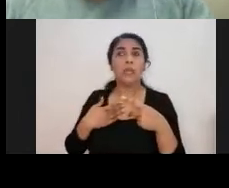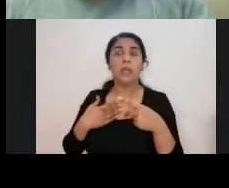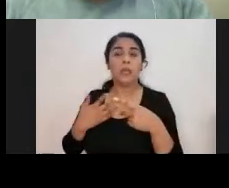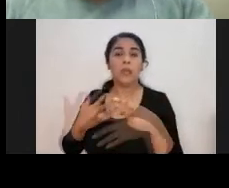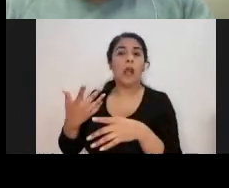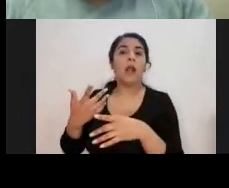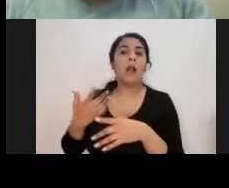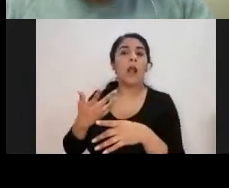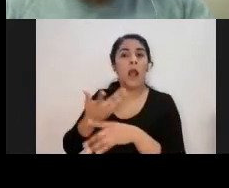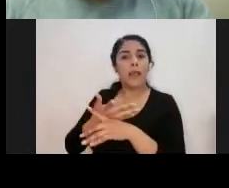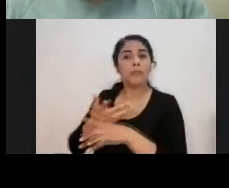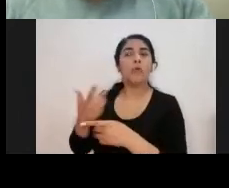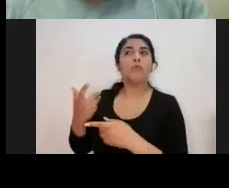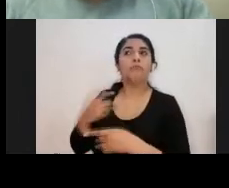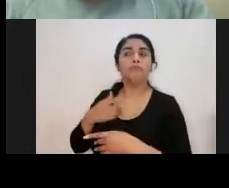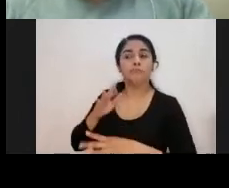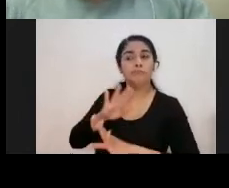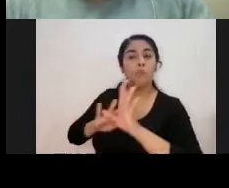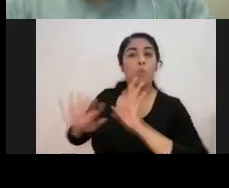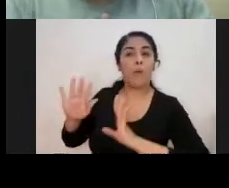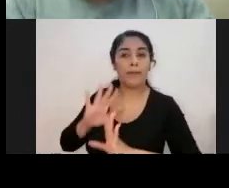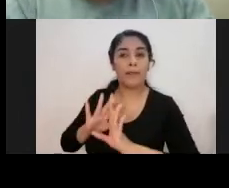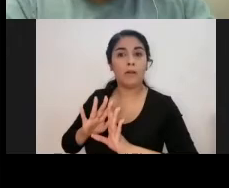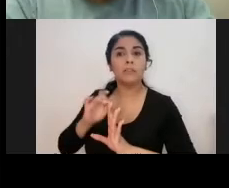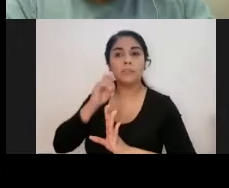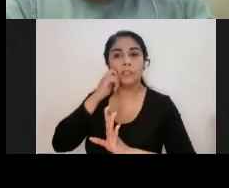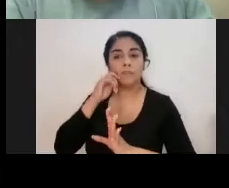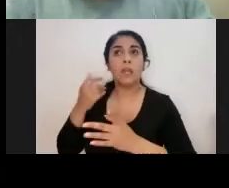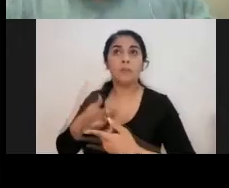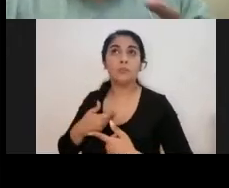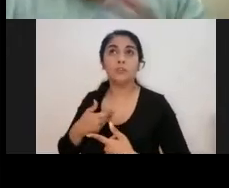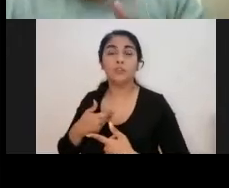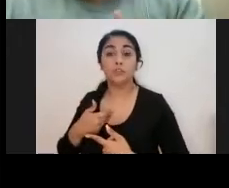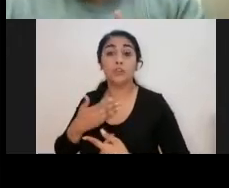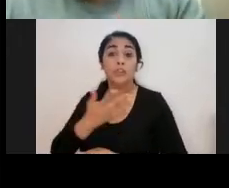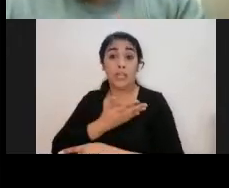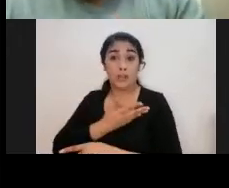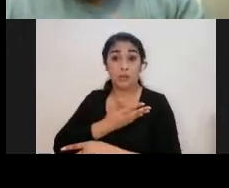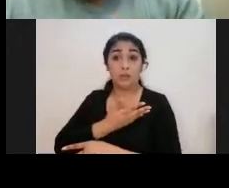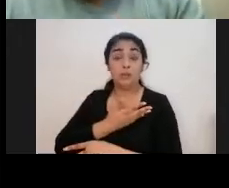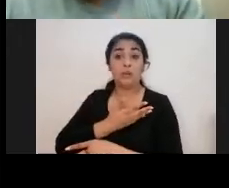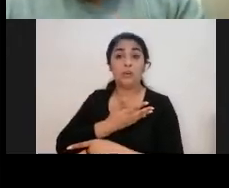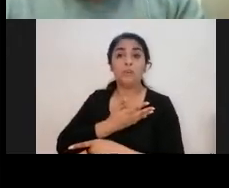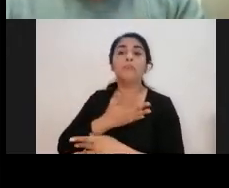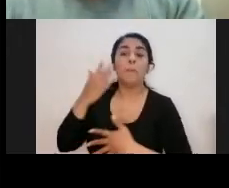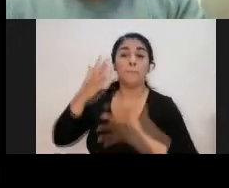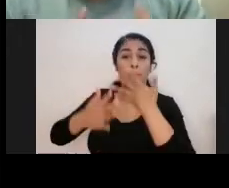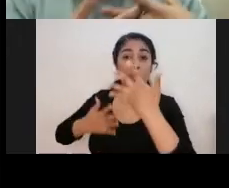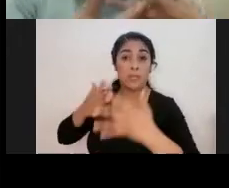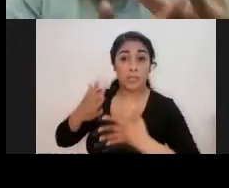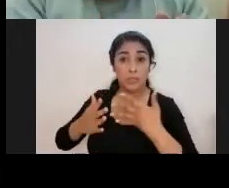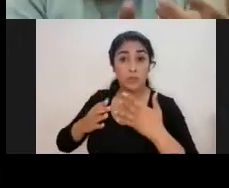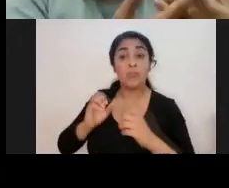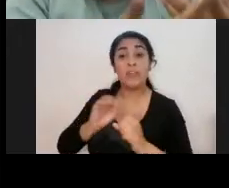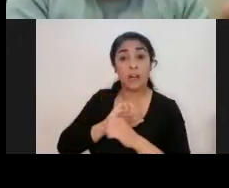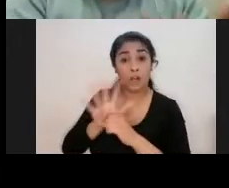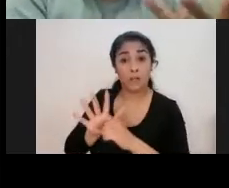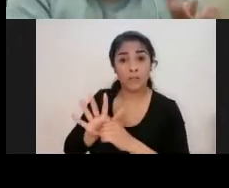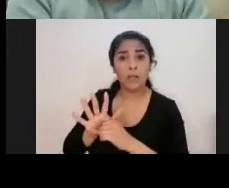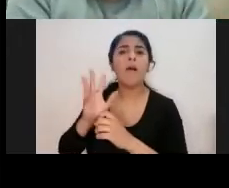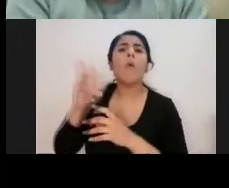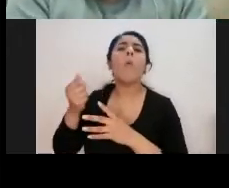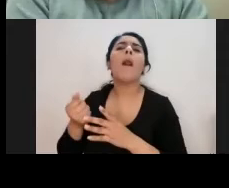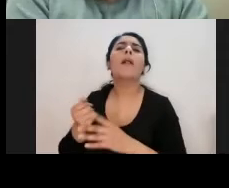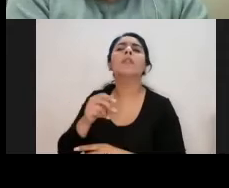tienen un correlato de protección. ¿Qué quiere decir? Que si yo tengo un anticuerpo neutralizante, voy a estar protegido. ¿Cuántos anticuerpos